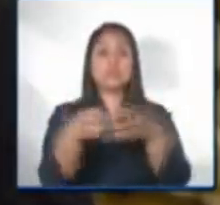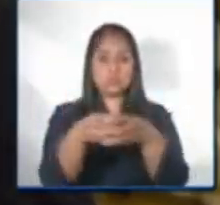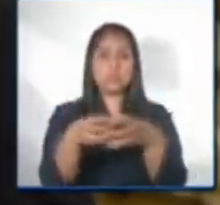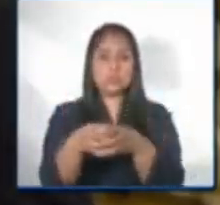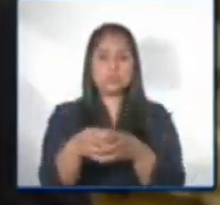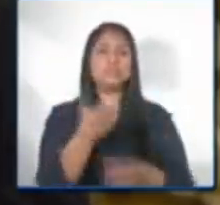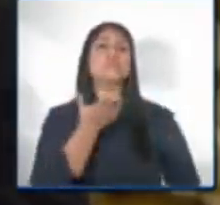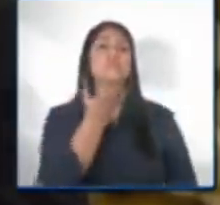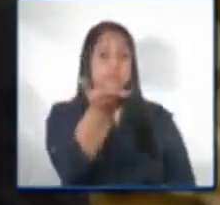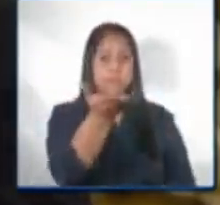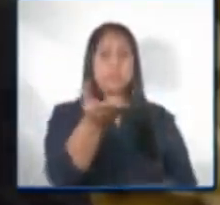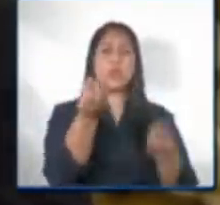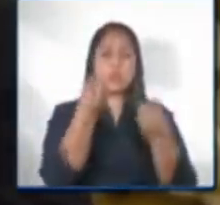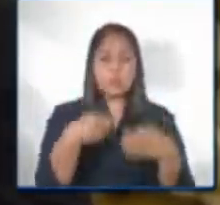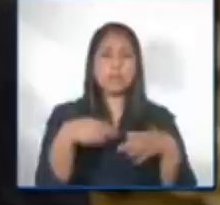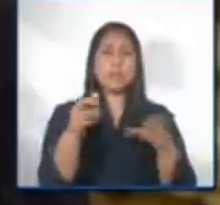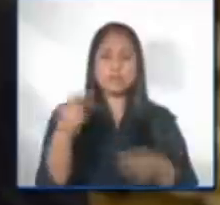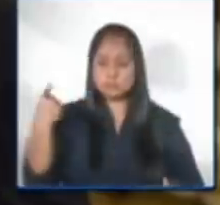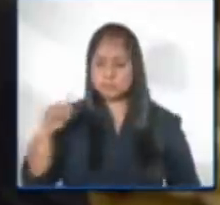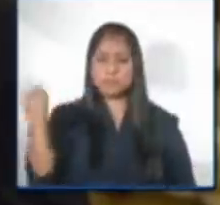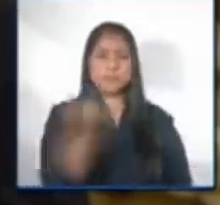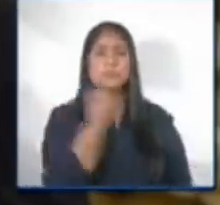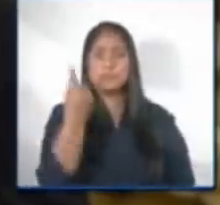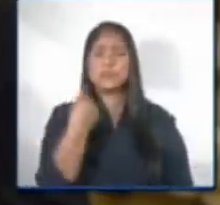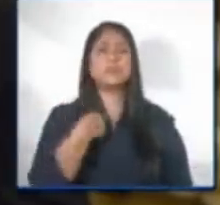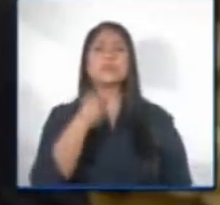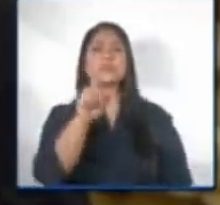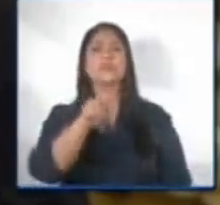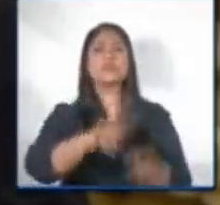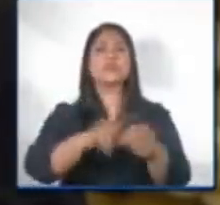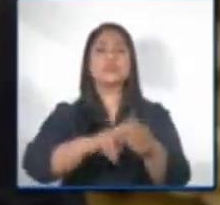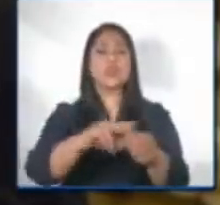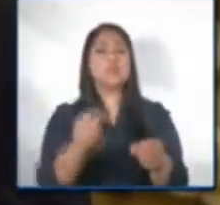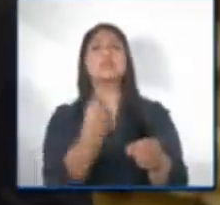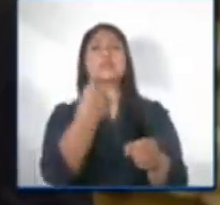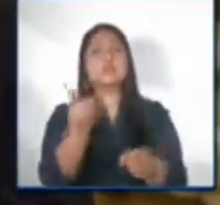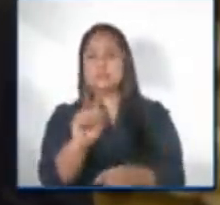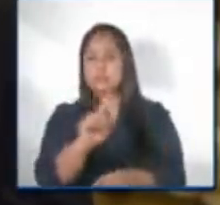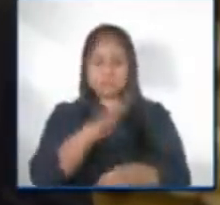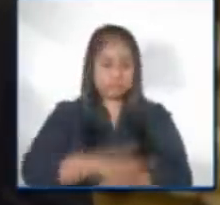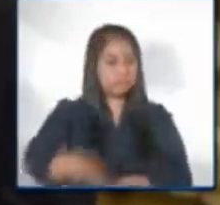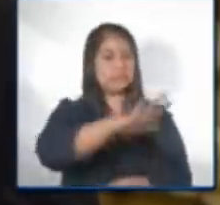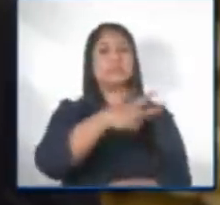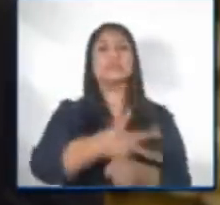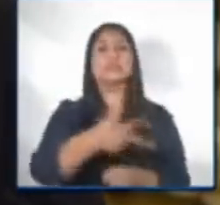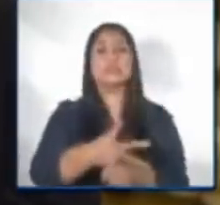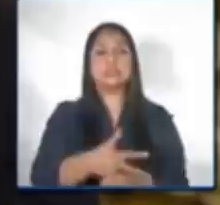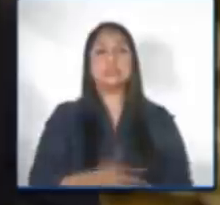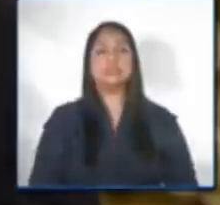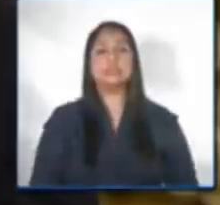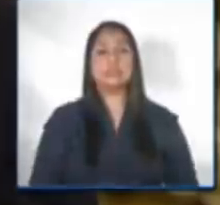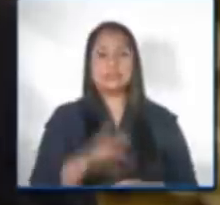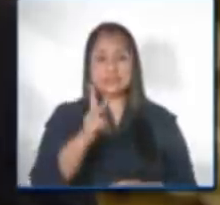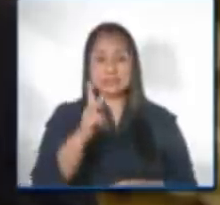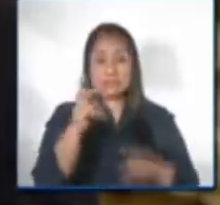exigir oportunidades para todos, y no solo por Totonicapán, sino por todo este país. Y la